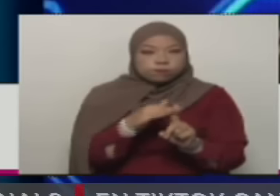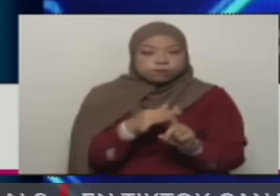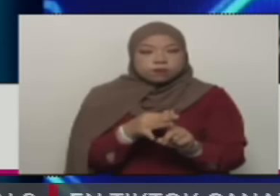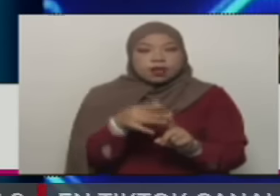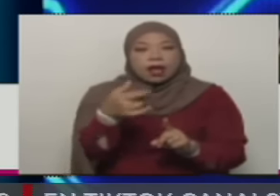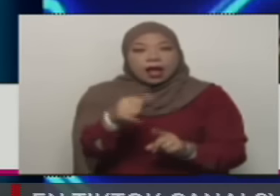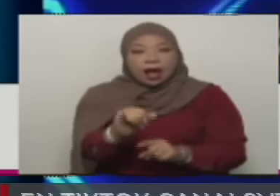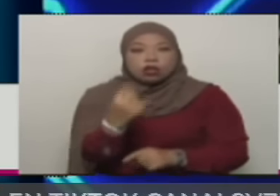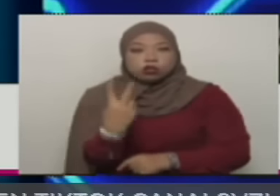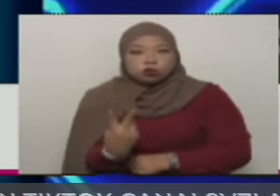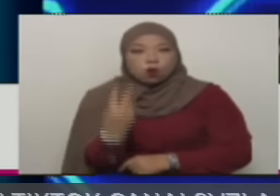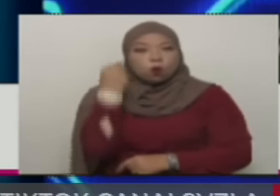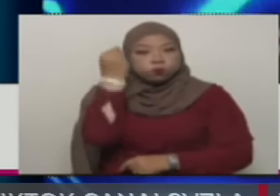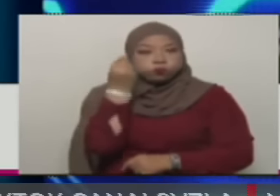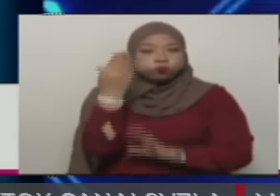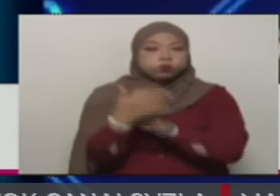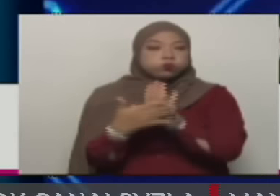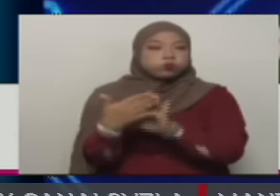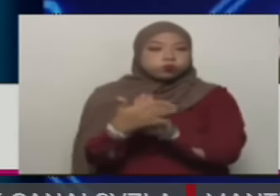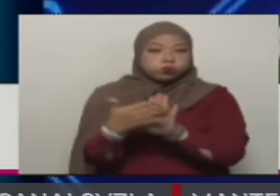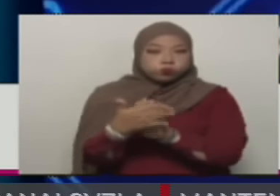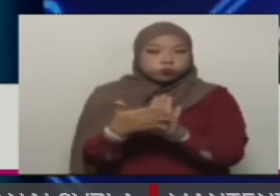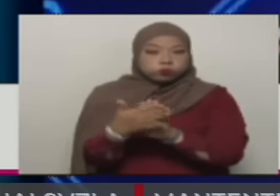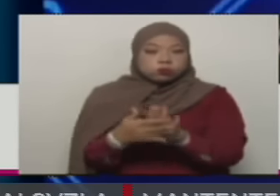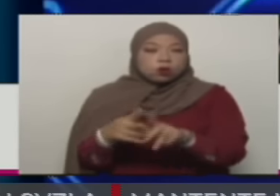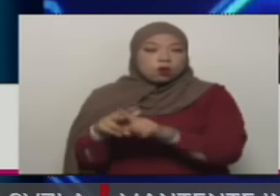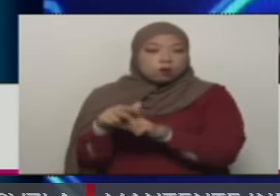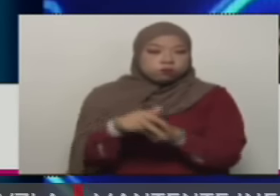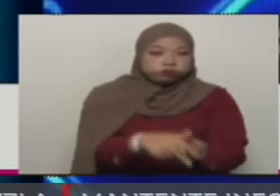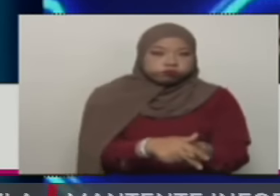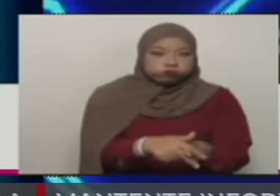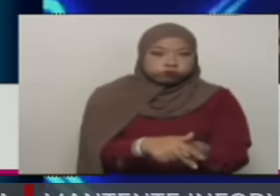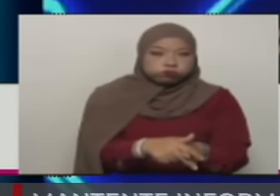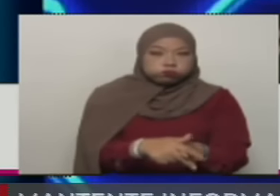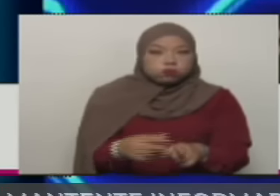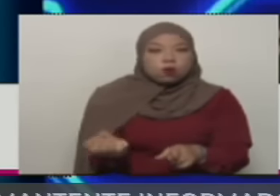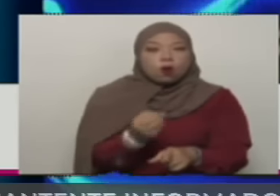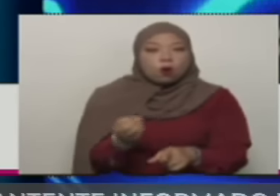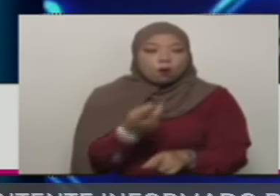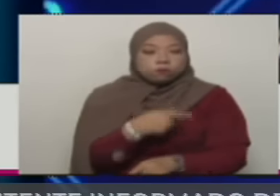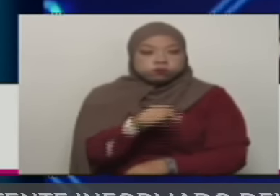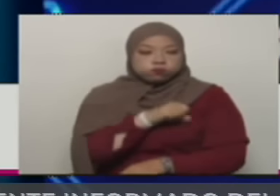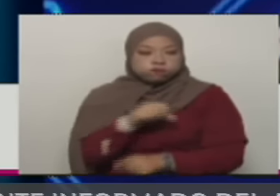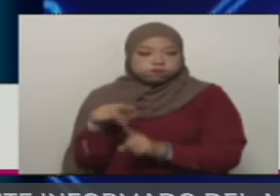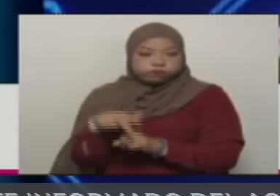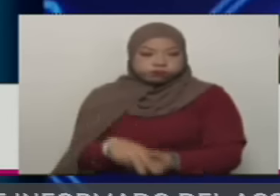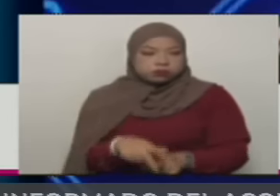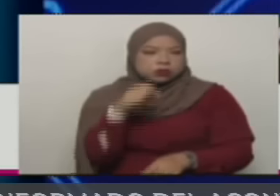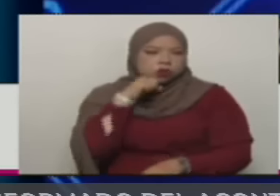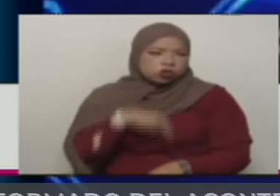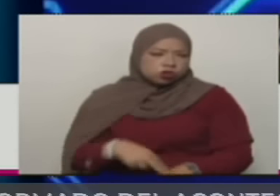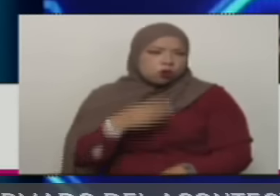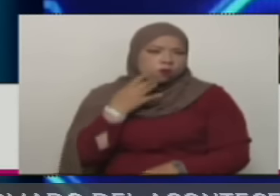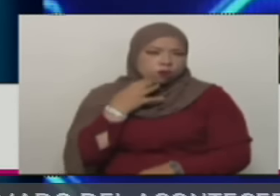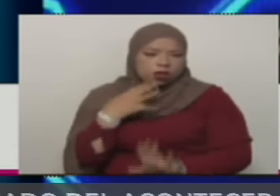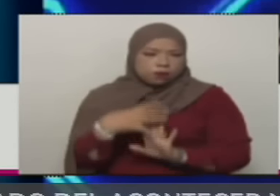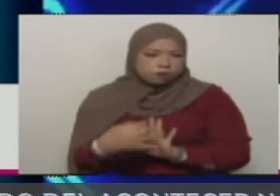opciones: o se deja someter, o se deja colonizar, o se deja